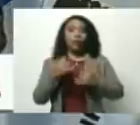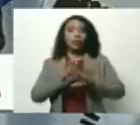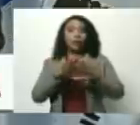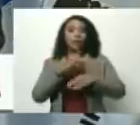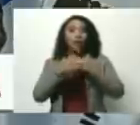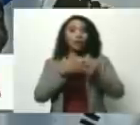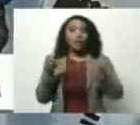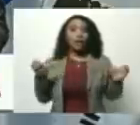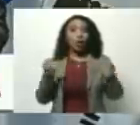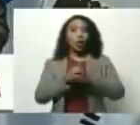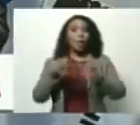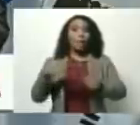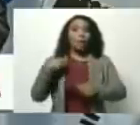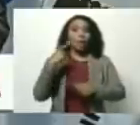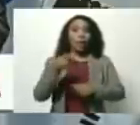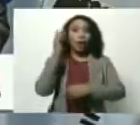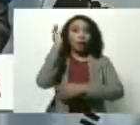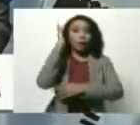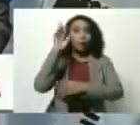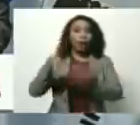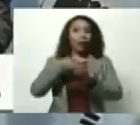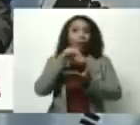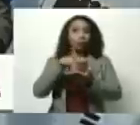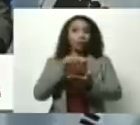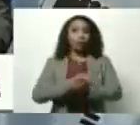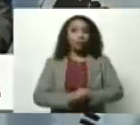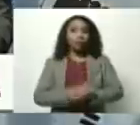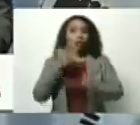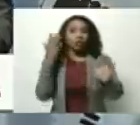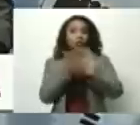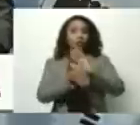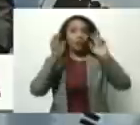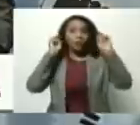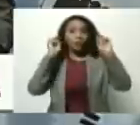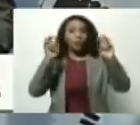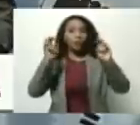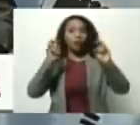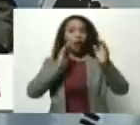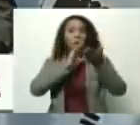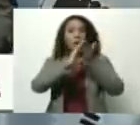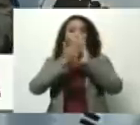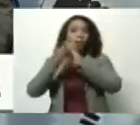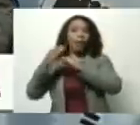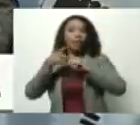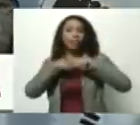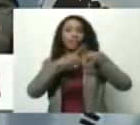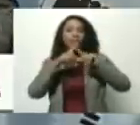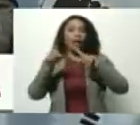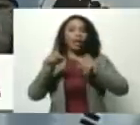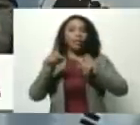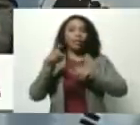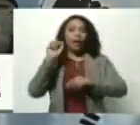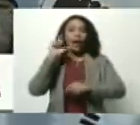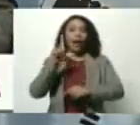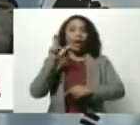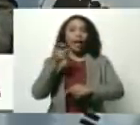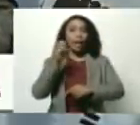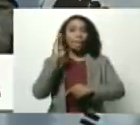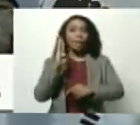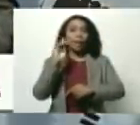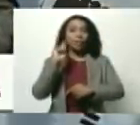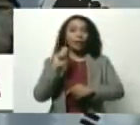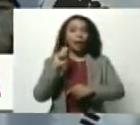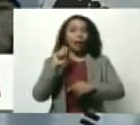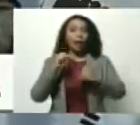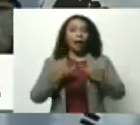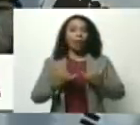una reunión mañana en la Asamblea Nacional sobre el tema de la comunidad sexodiversa, queremos informar que recientemente